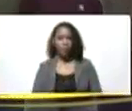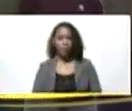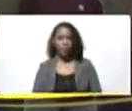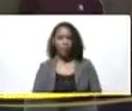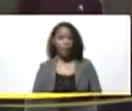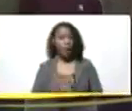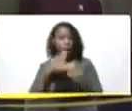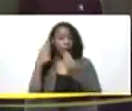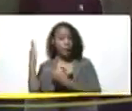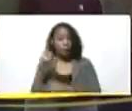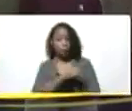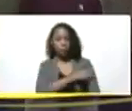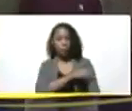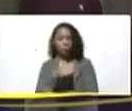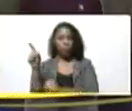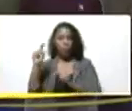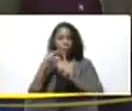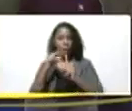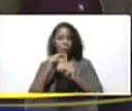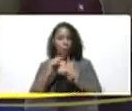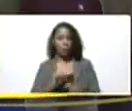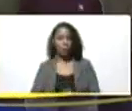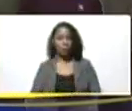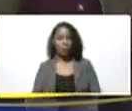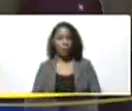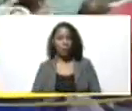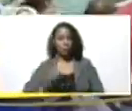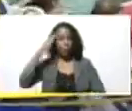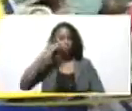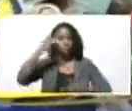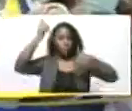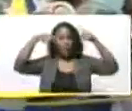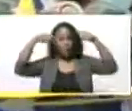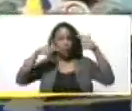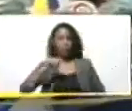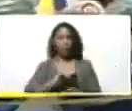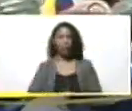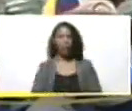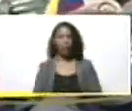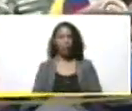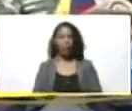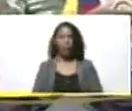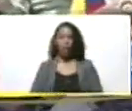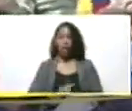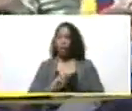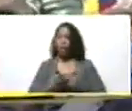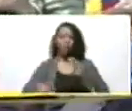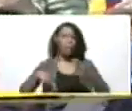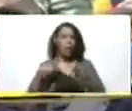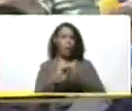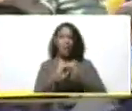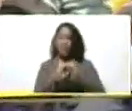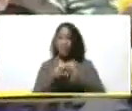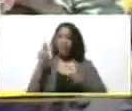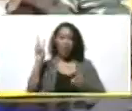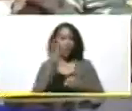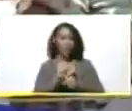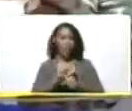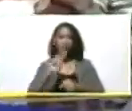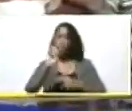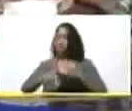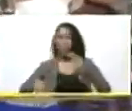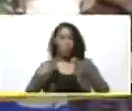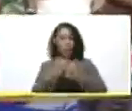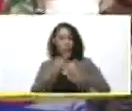Así que se cumplió la palabra del comandante Hugo Chávez. No más violencia, no más